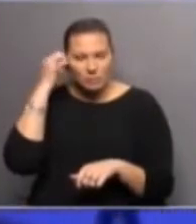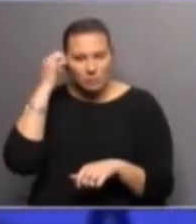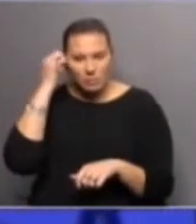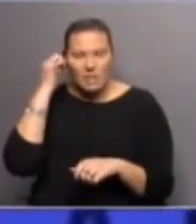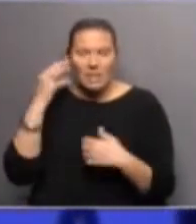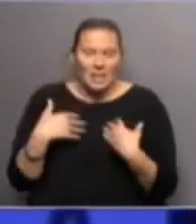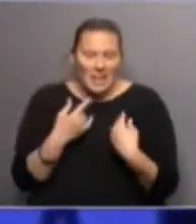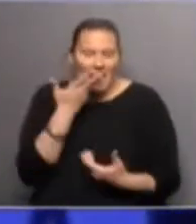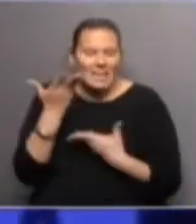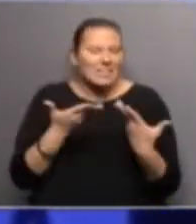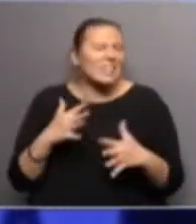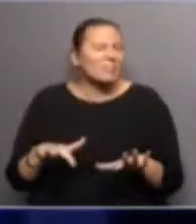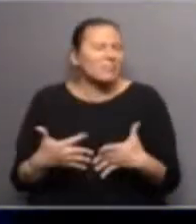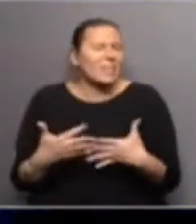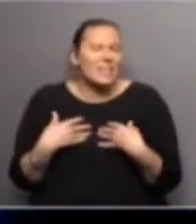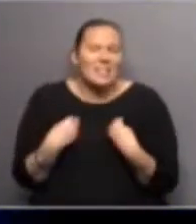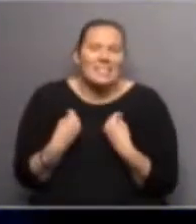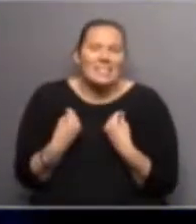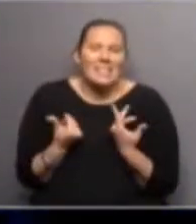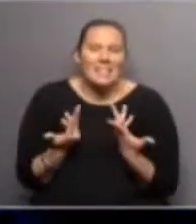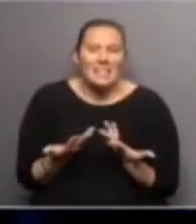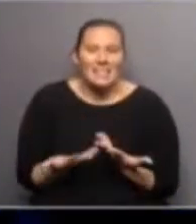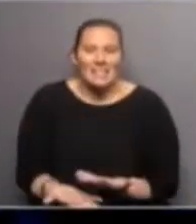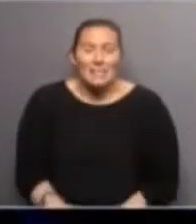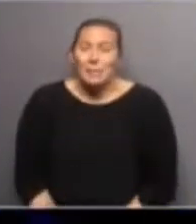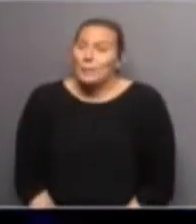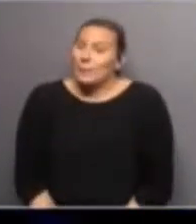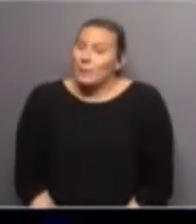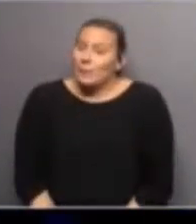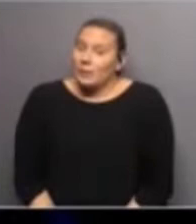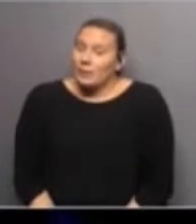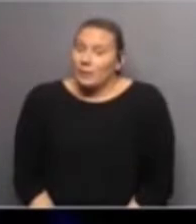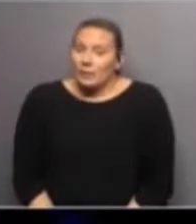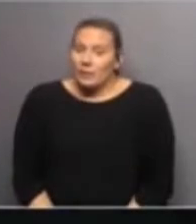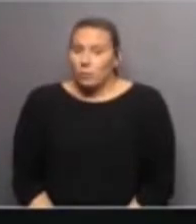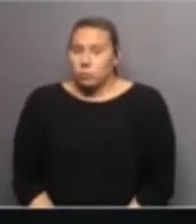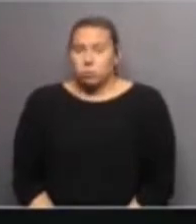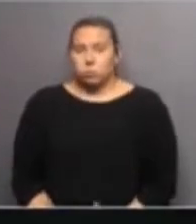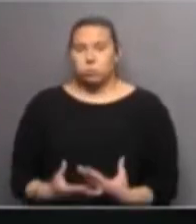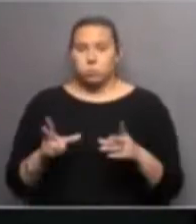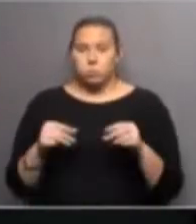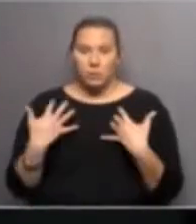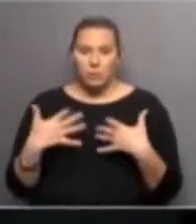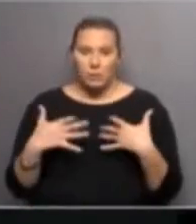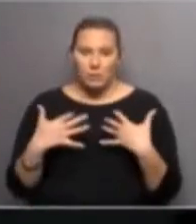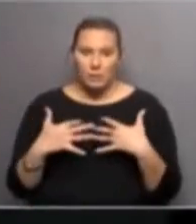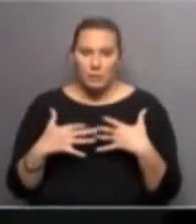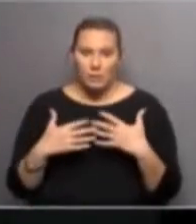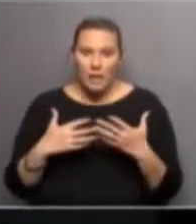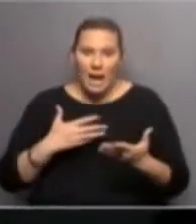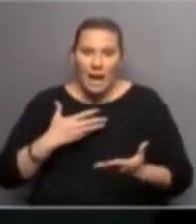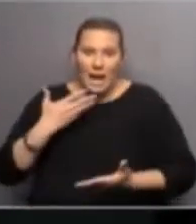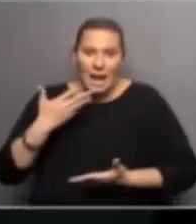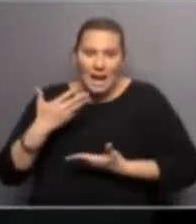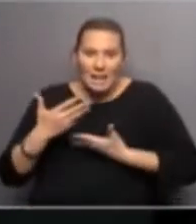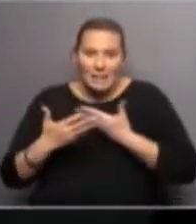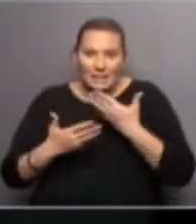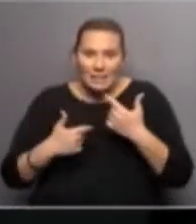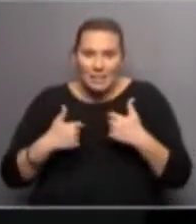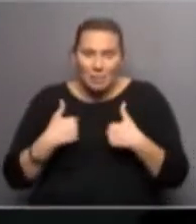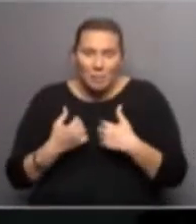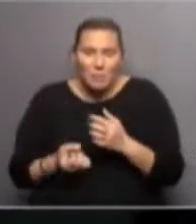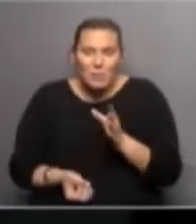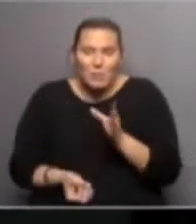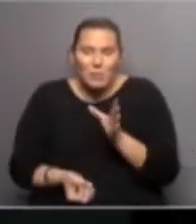cantar? ¿Qué sienten? Y es como esa nación, ¿no? A mí yo, cantar para mí me renueva,